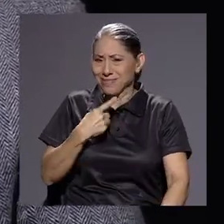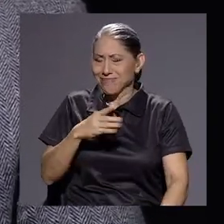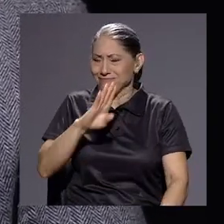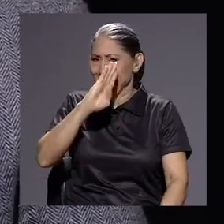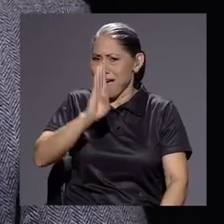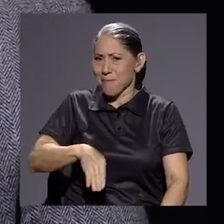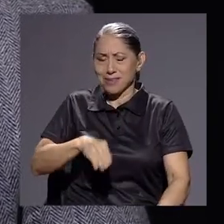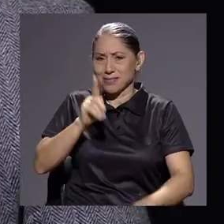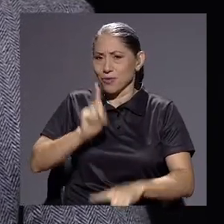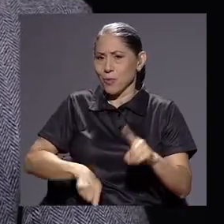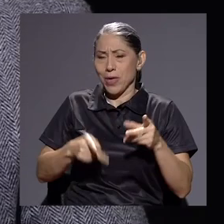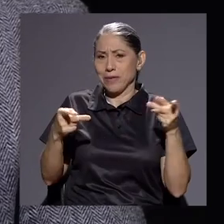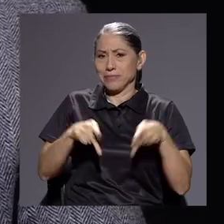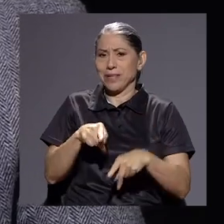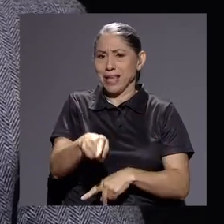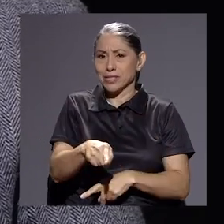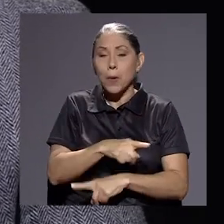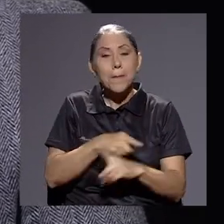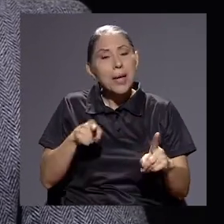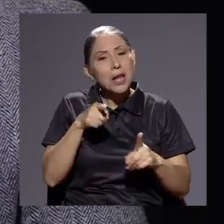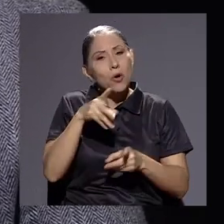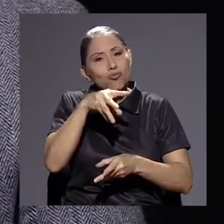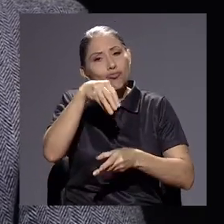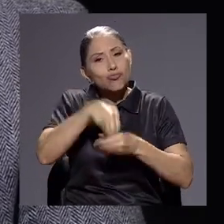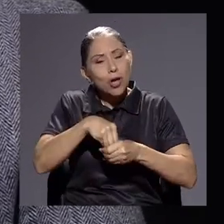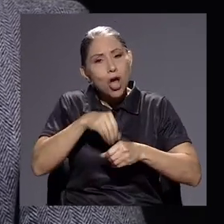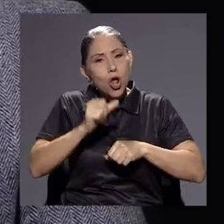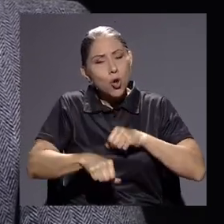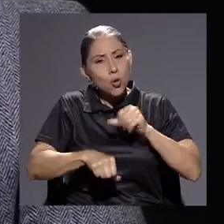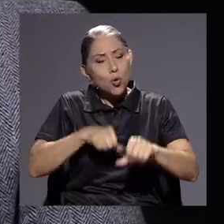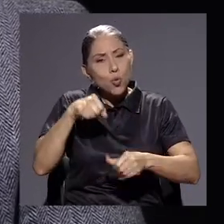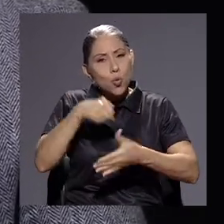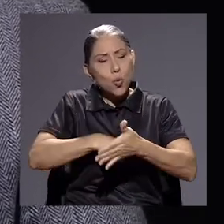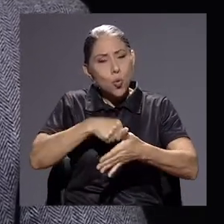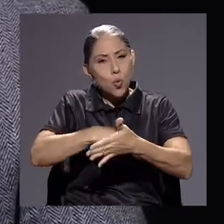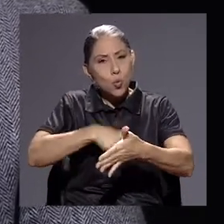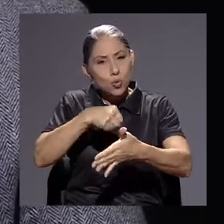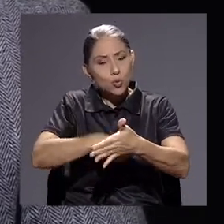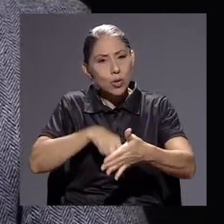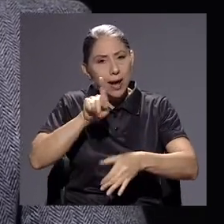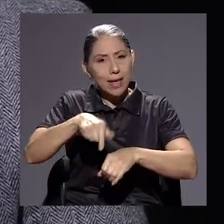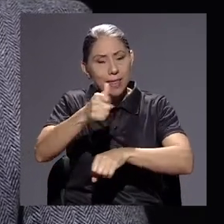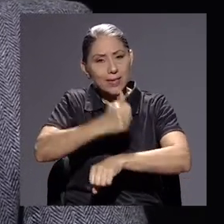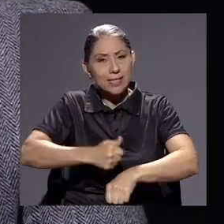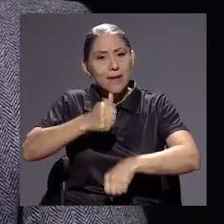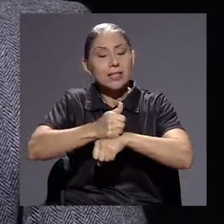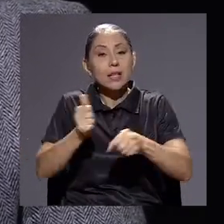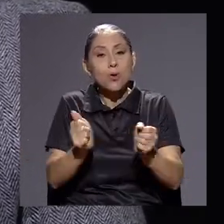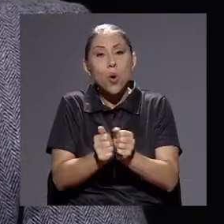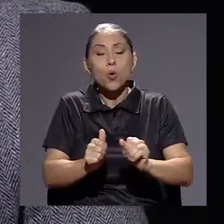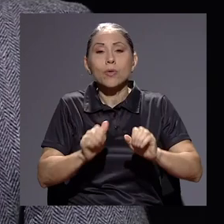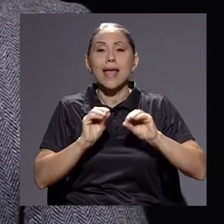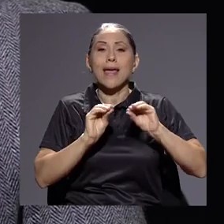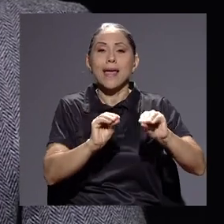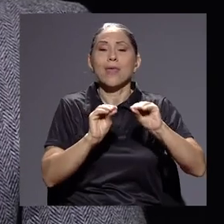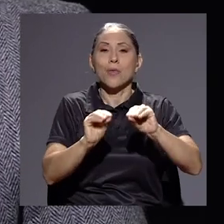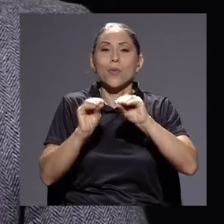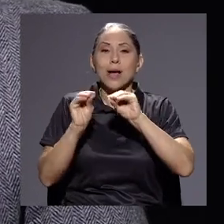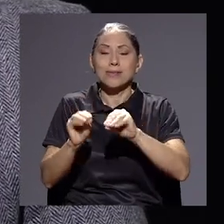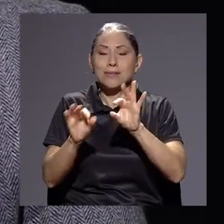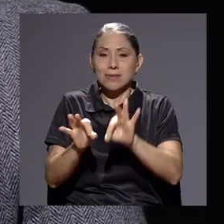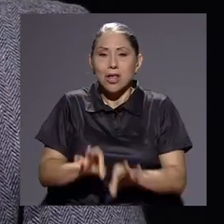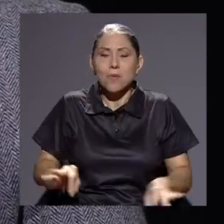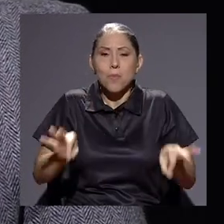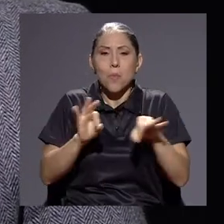Pero es parte de esa lucha que hay que establecer por medio de una educación, por medio de la importancia